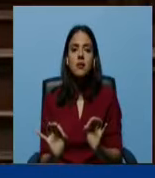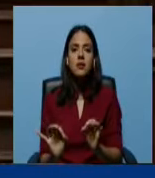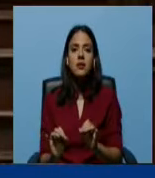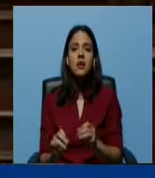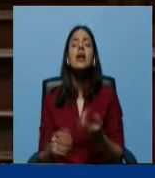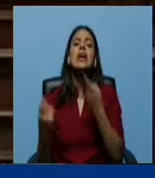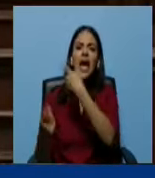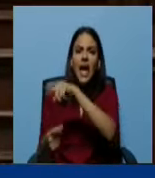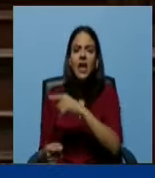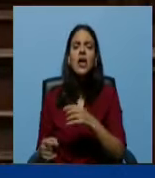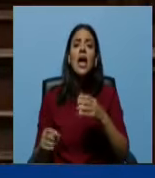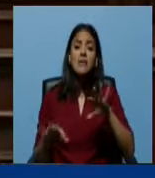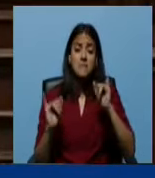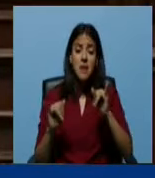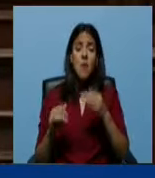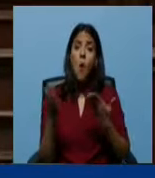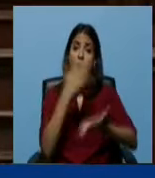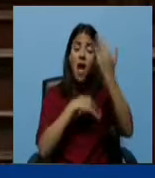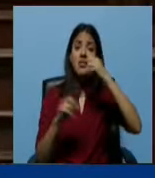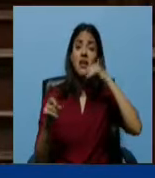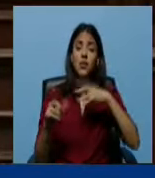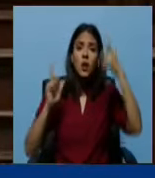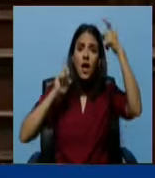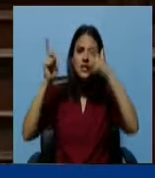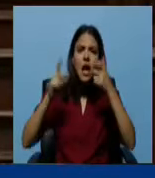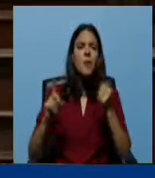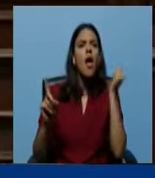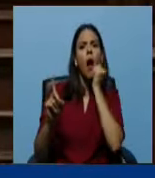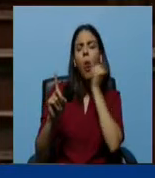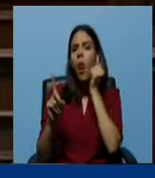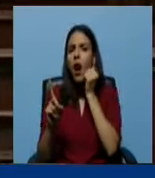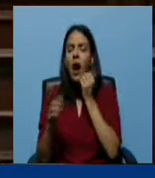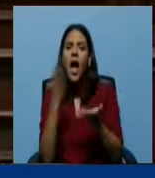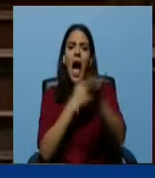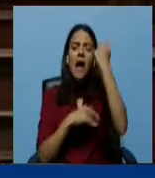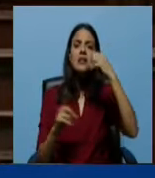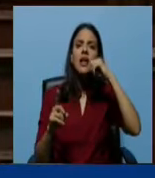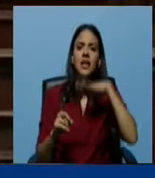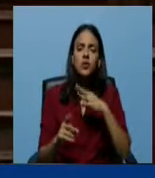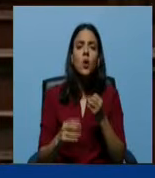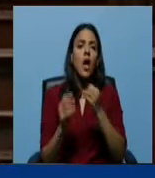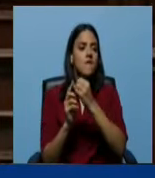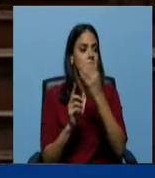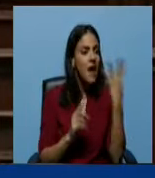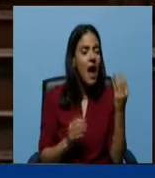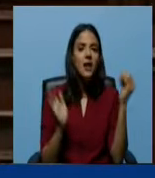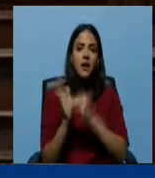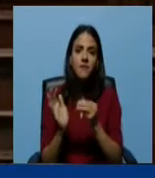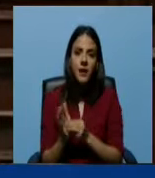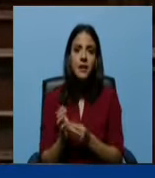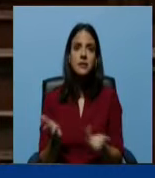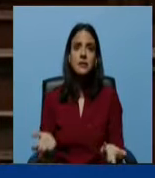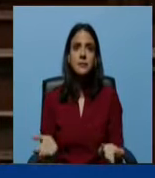reclamos que siempre el comandante Chávez hizo, y yo también, en muchas oportunidades.